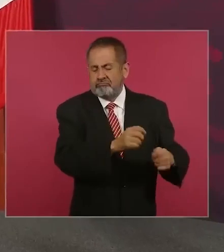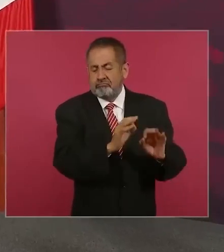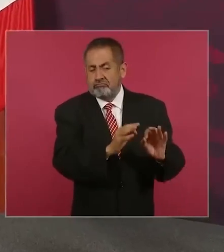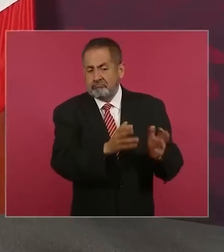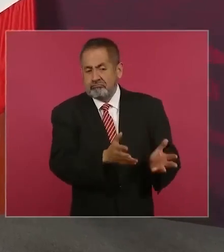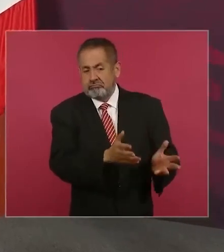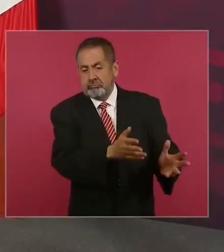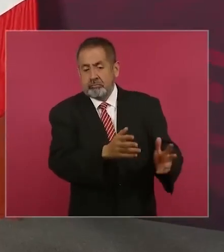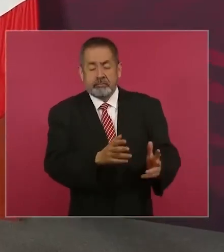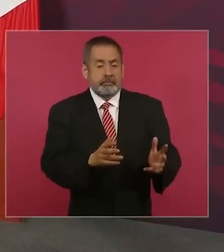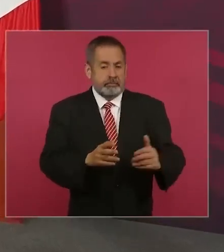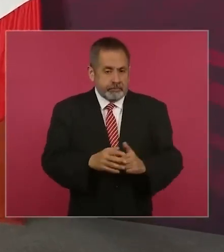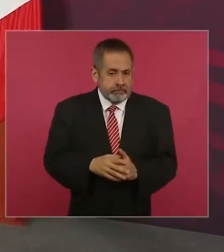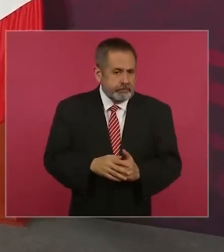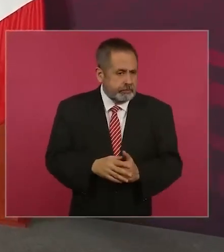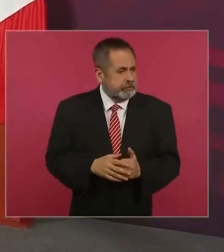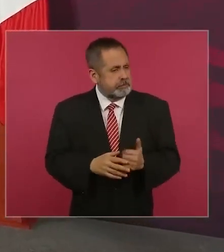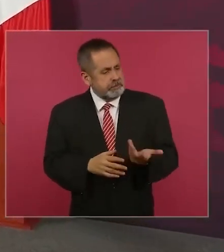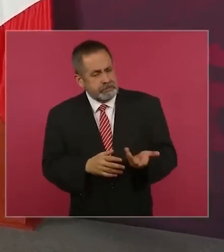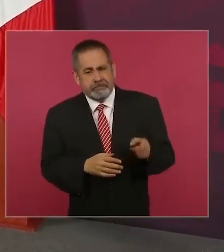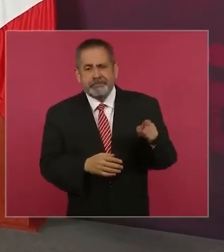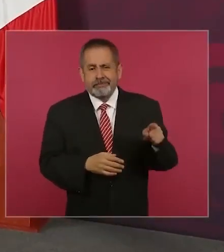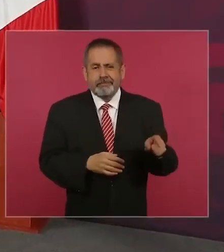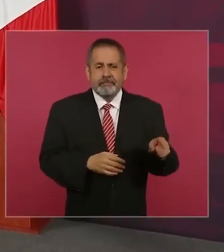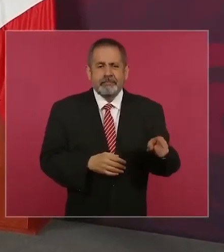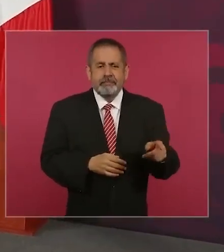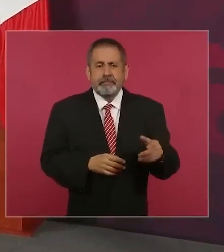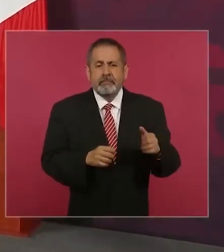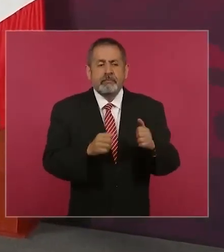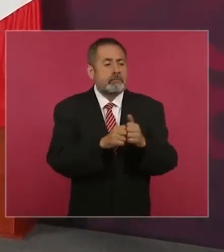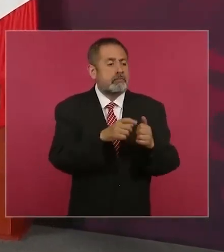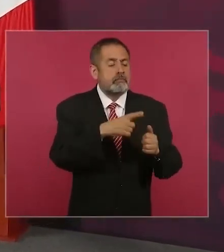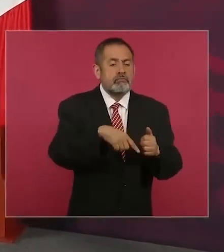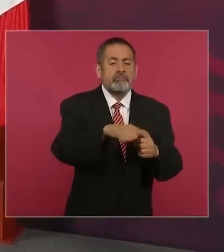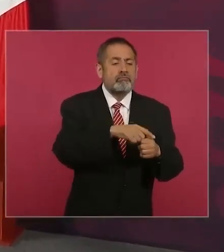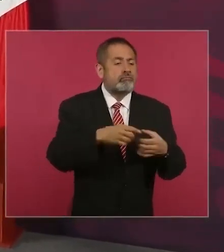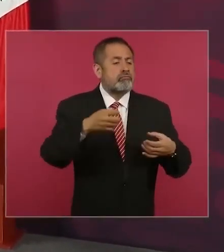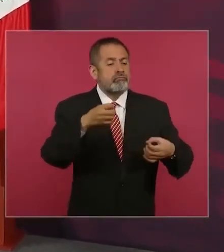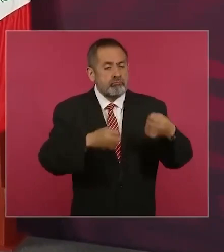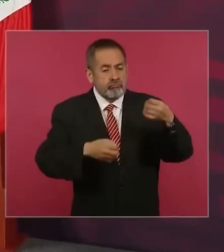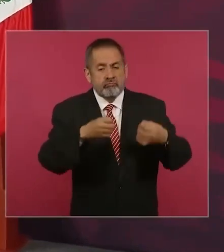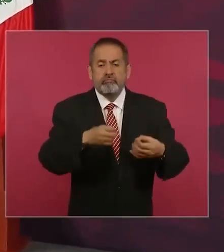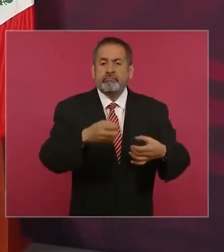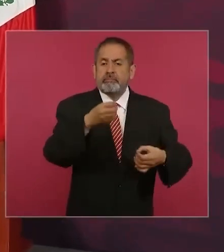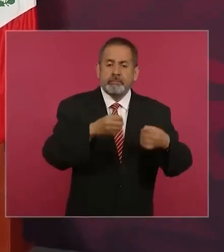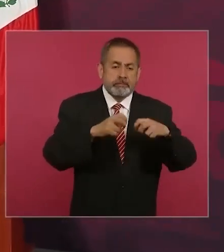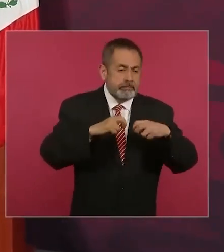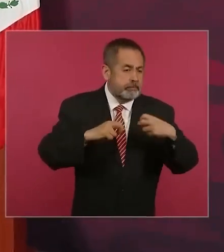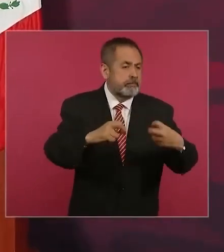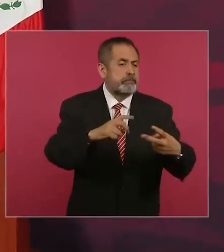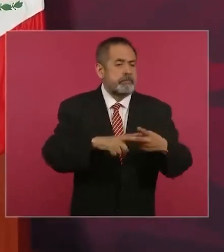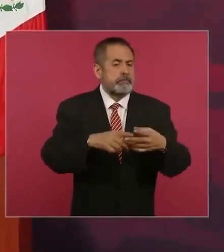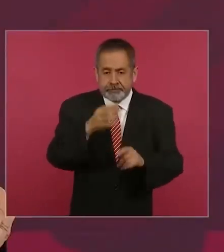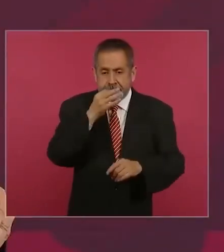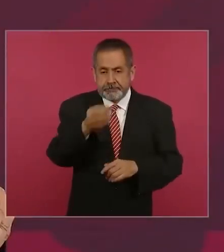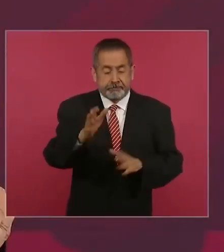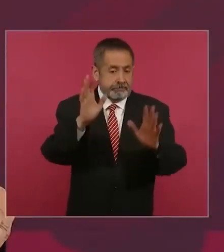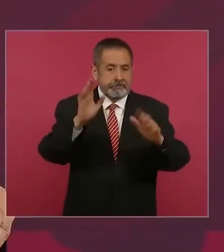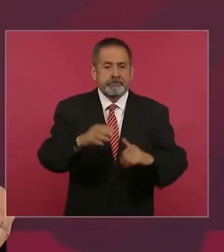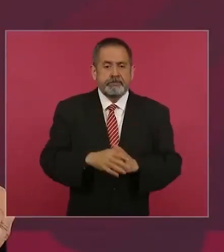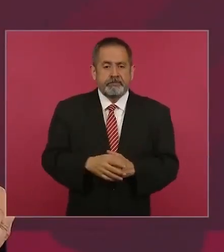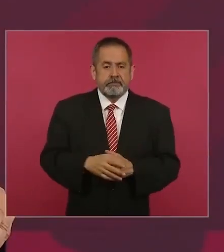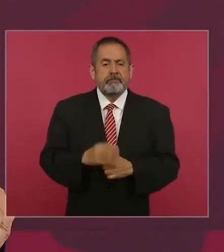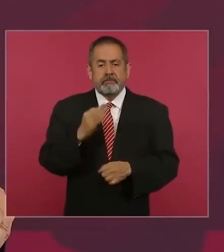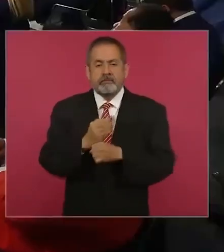intermediarios no es a través de organizaciones de gestores sino no de manera directa se va a ir casa por casa dijo López Obrador en su conferencia